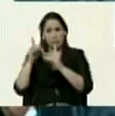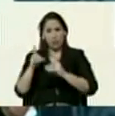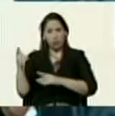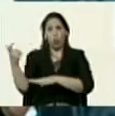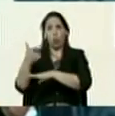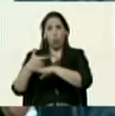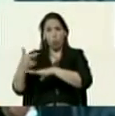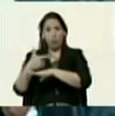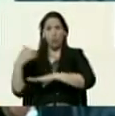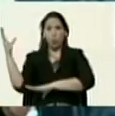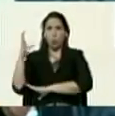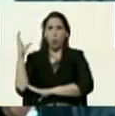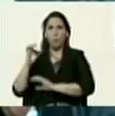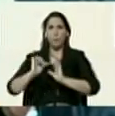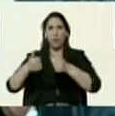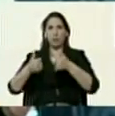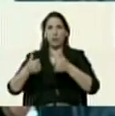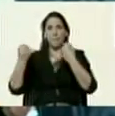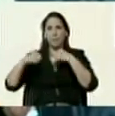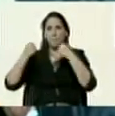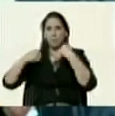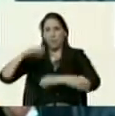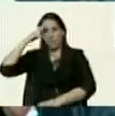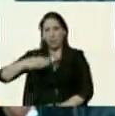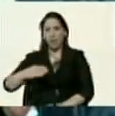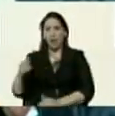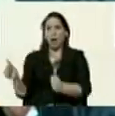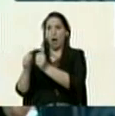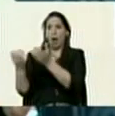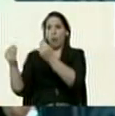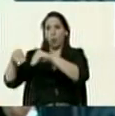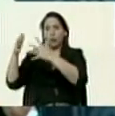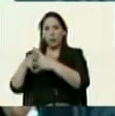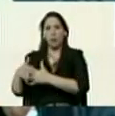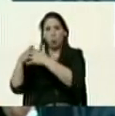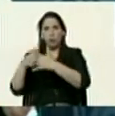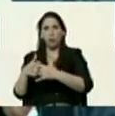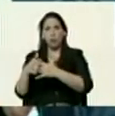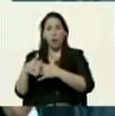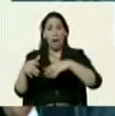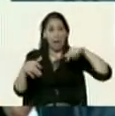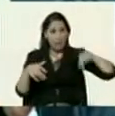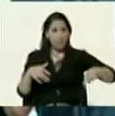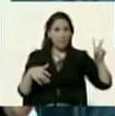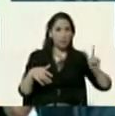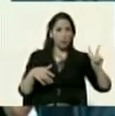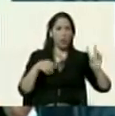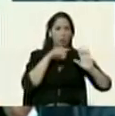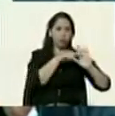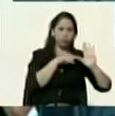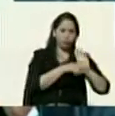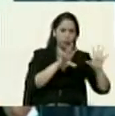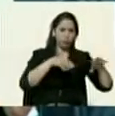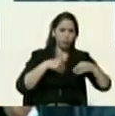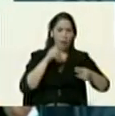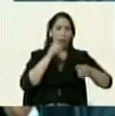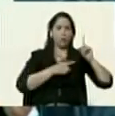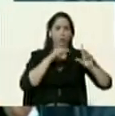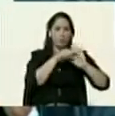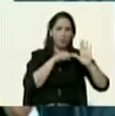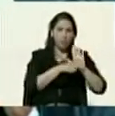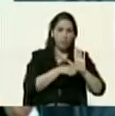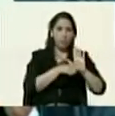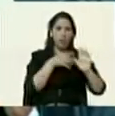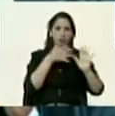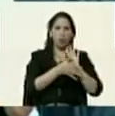Colombia de comenzar ejercicios militares conjuntos con Estados Unidos y si desde su gobierno se tomarán algunas medidas al respecto.